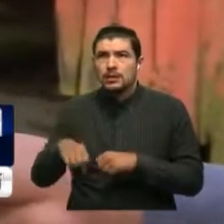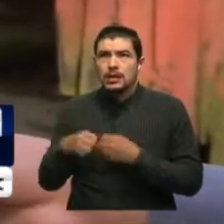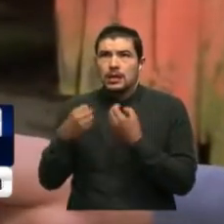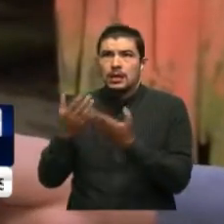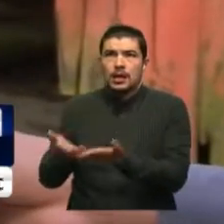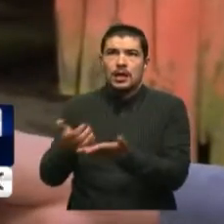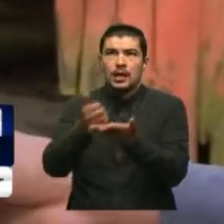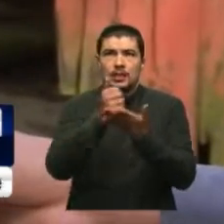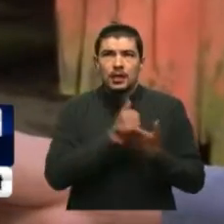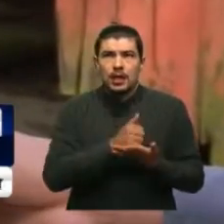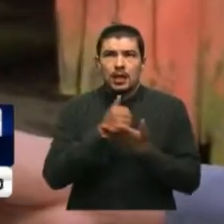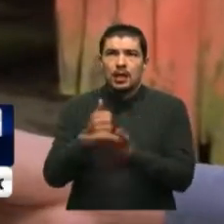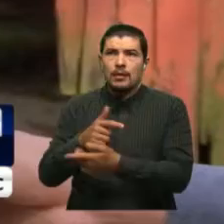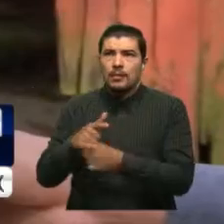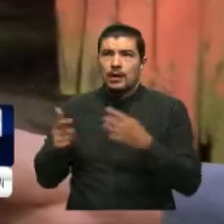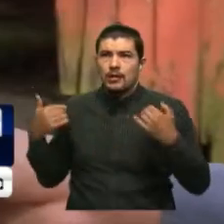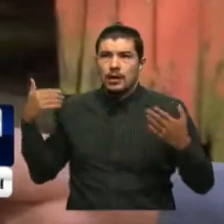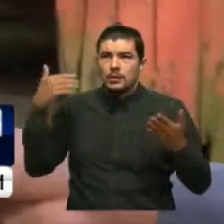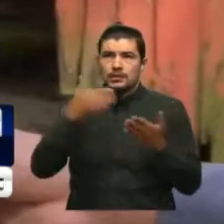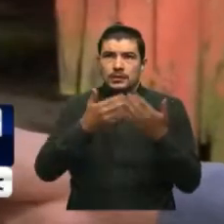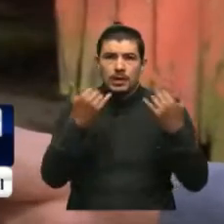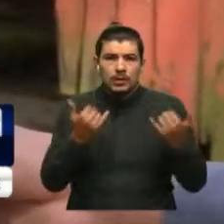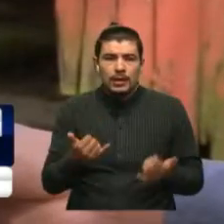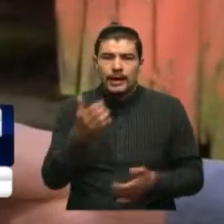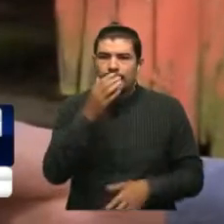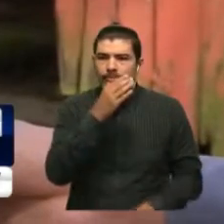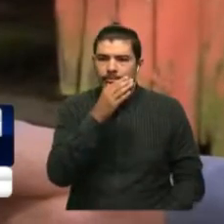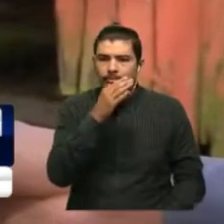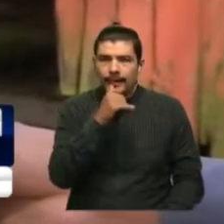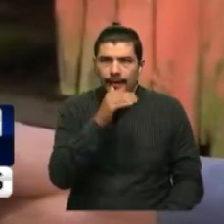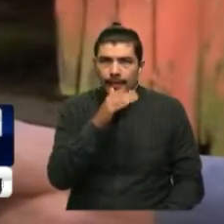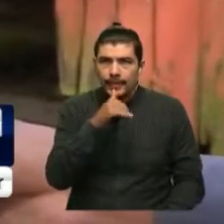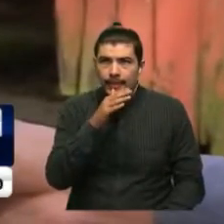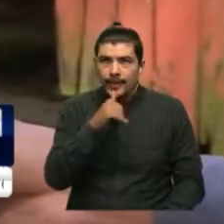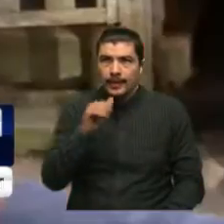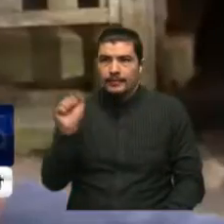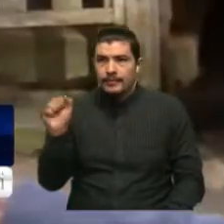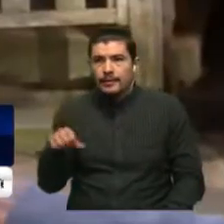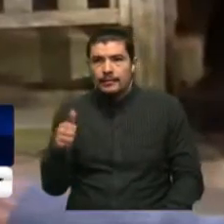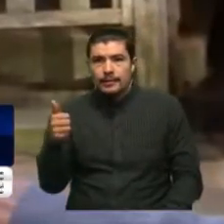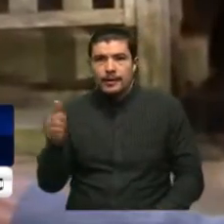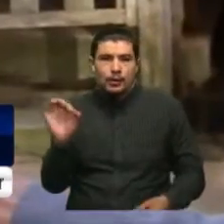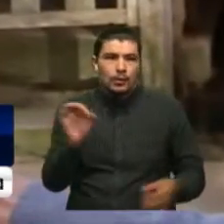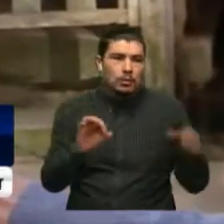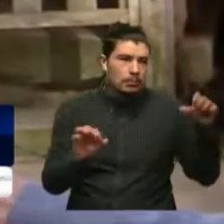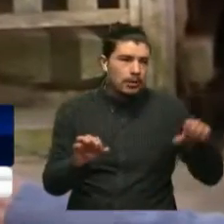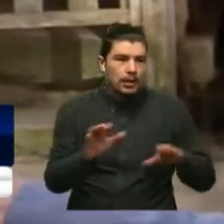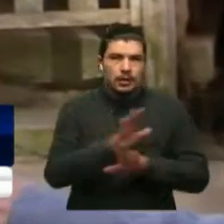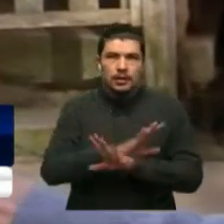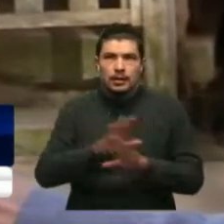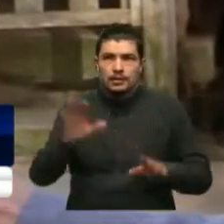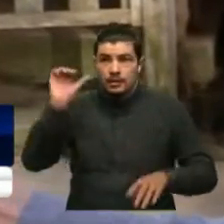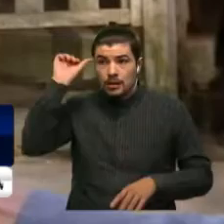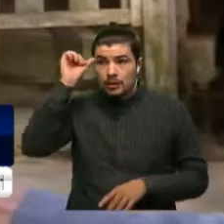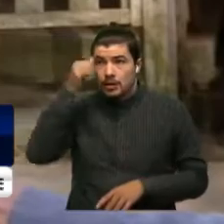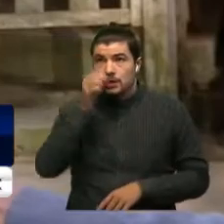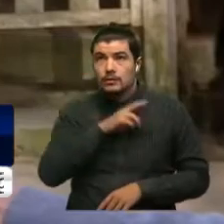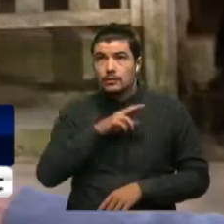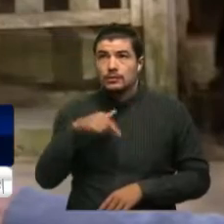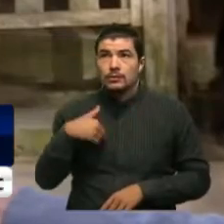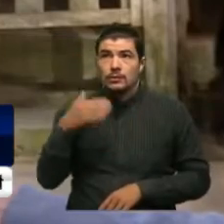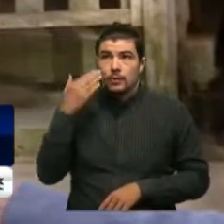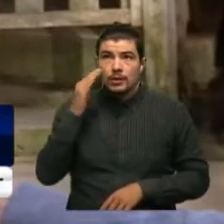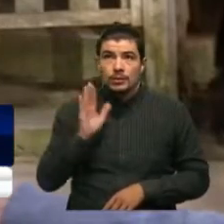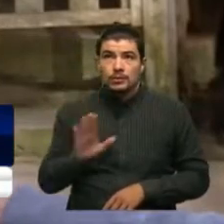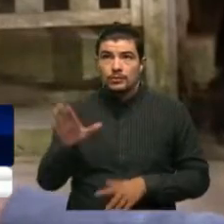allá que para acá presta ahora y para bien y para mal se acuerdan de nosotros cuando hay difuntos